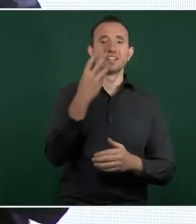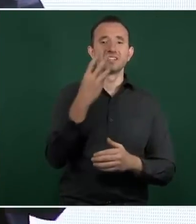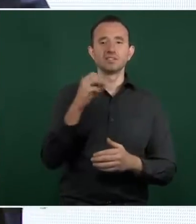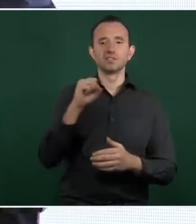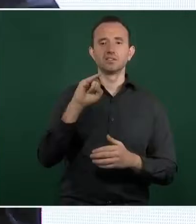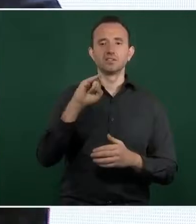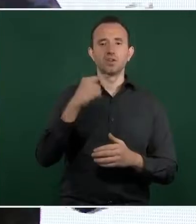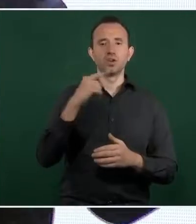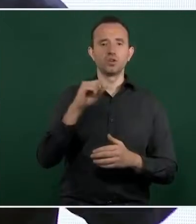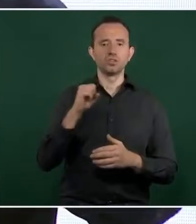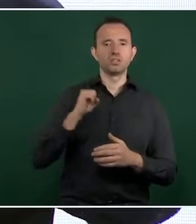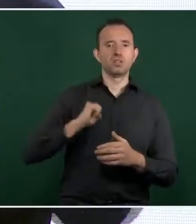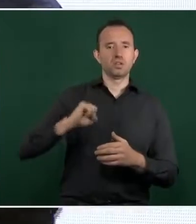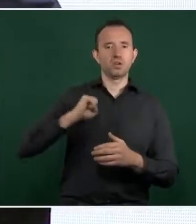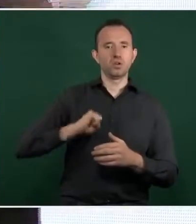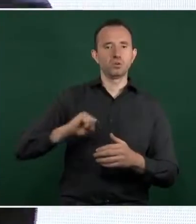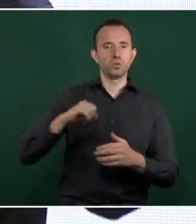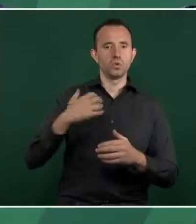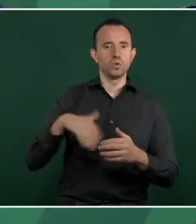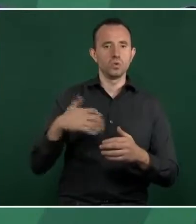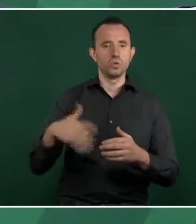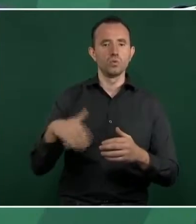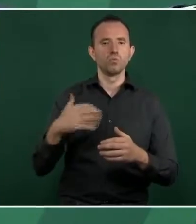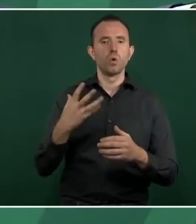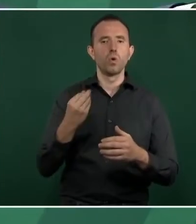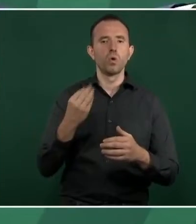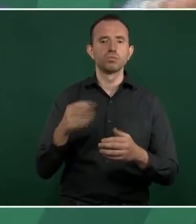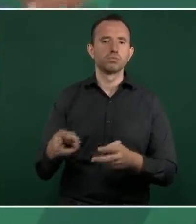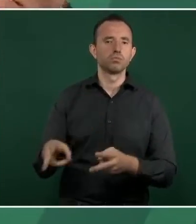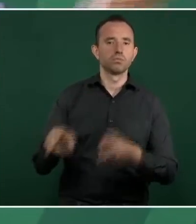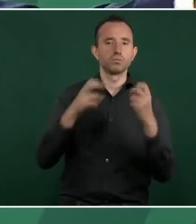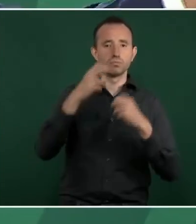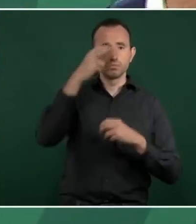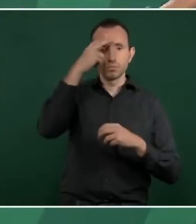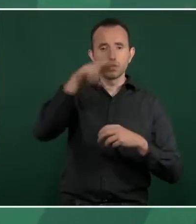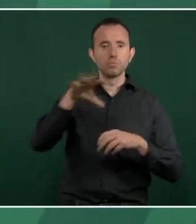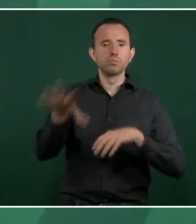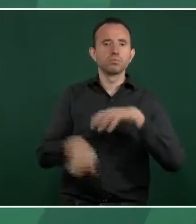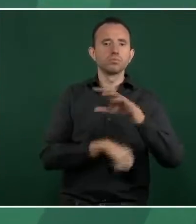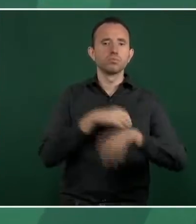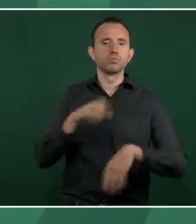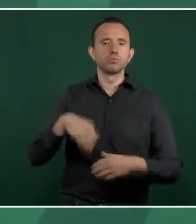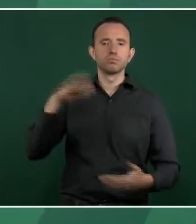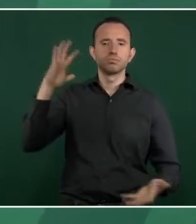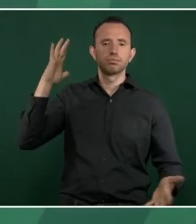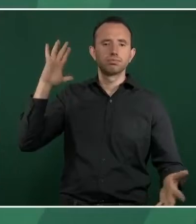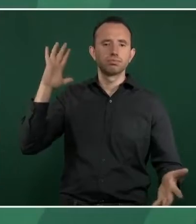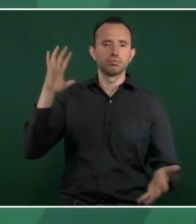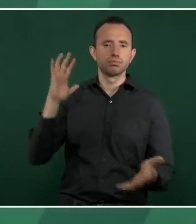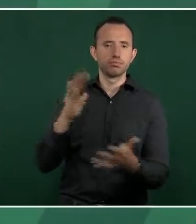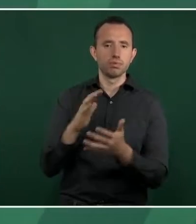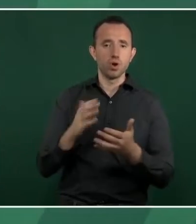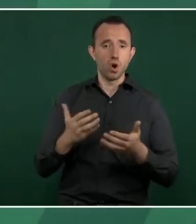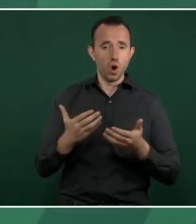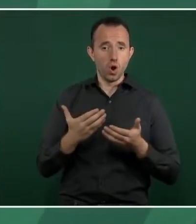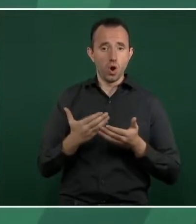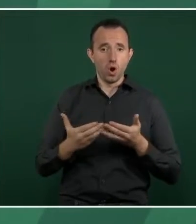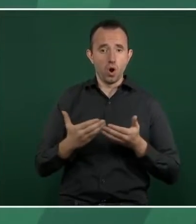saquearon tanto a México como en el periodo neoliberal o